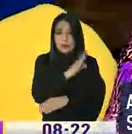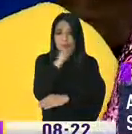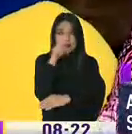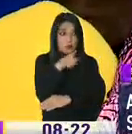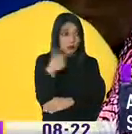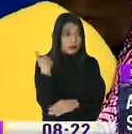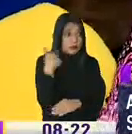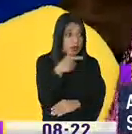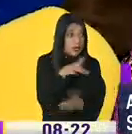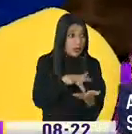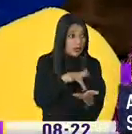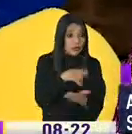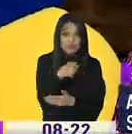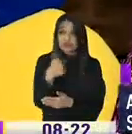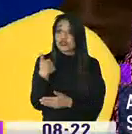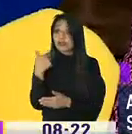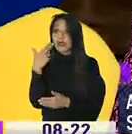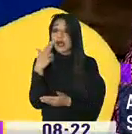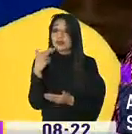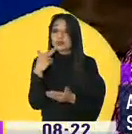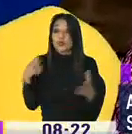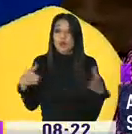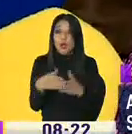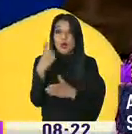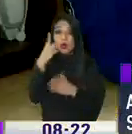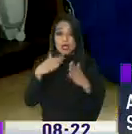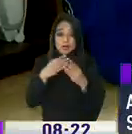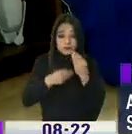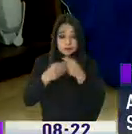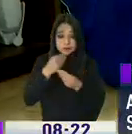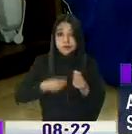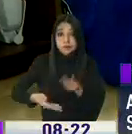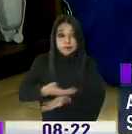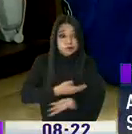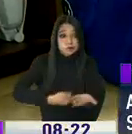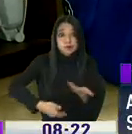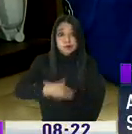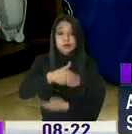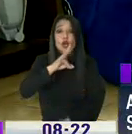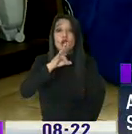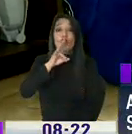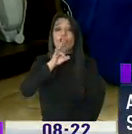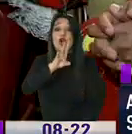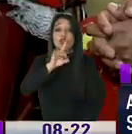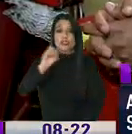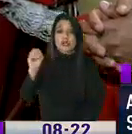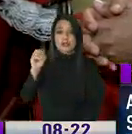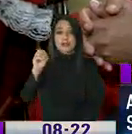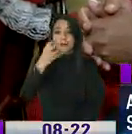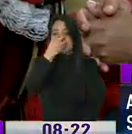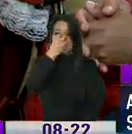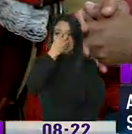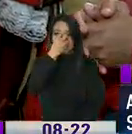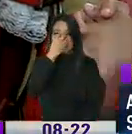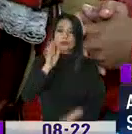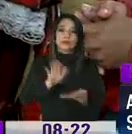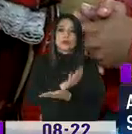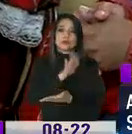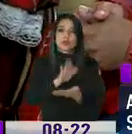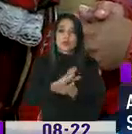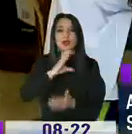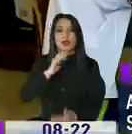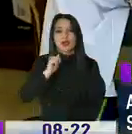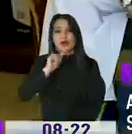arroz, ella tiene azúcar. Hemos comido en una sola casa. Son cerca de 80 payasitos que forman parte de la escuela La Caravana de Rin Tin